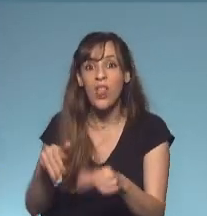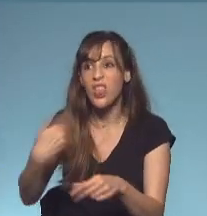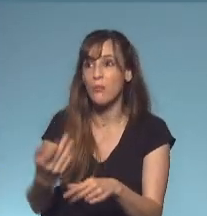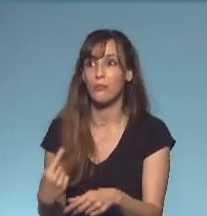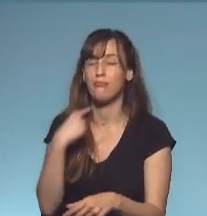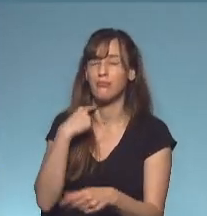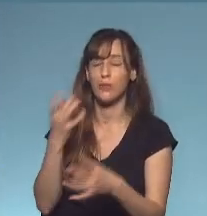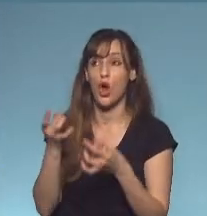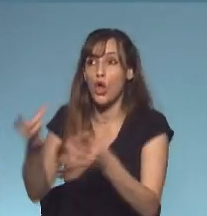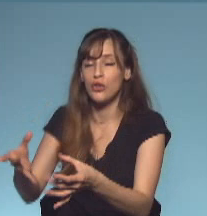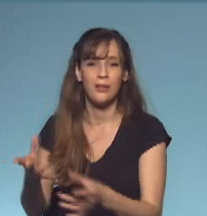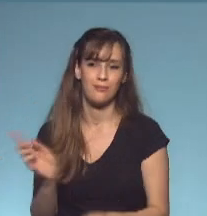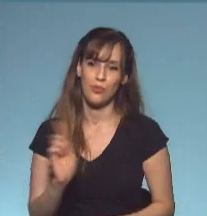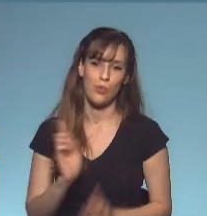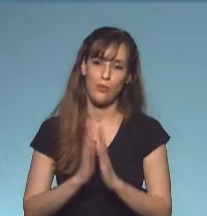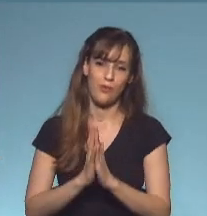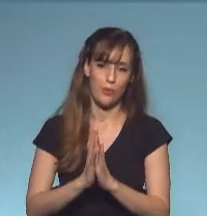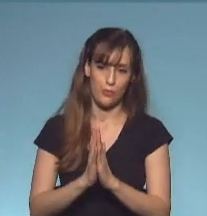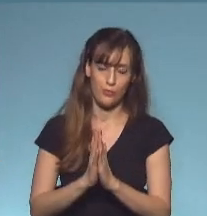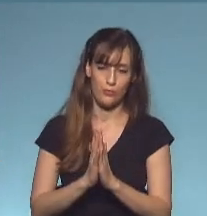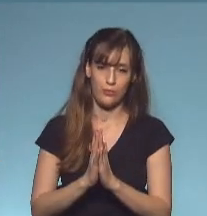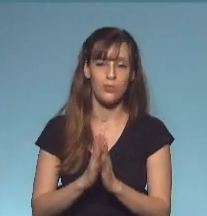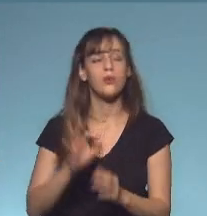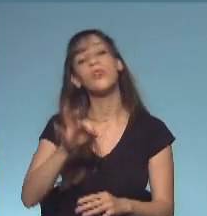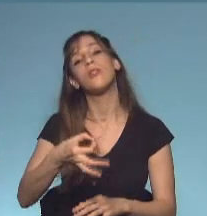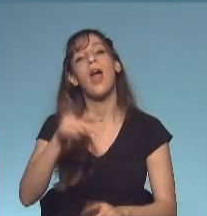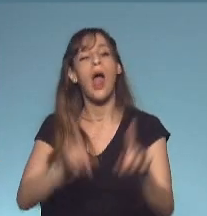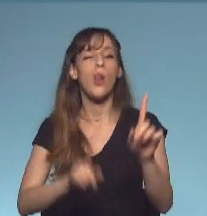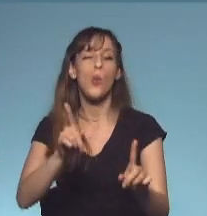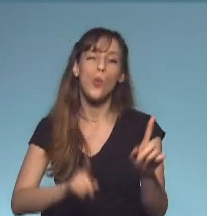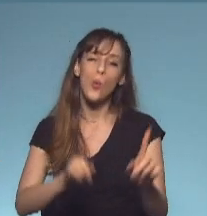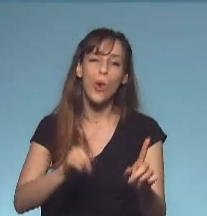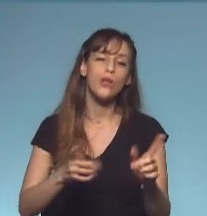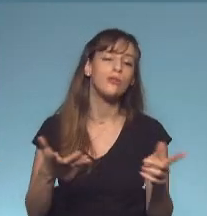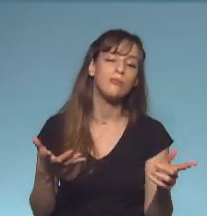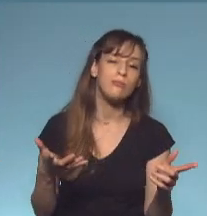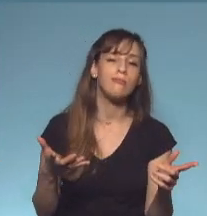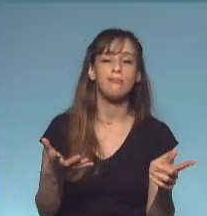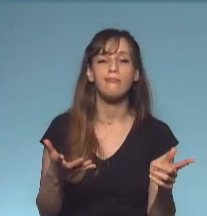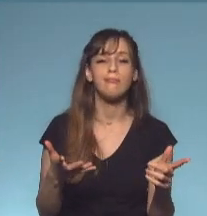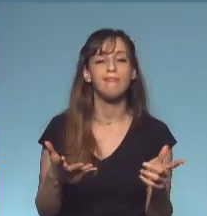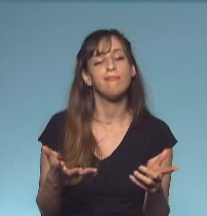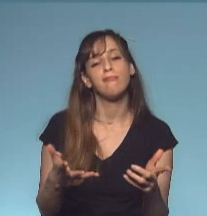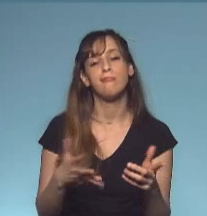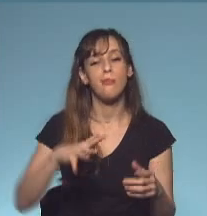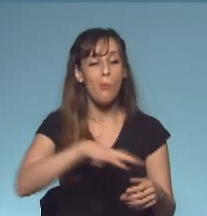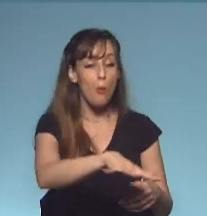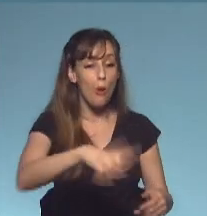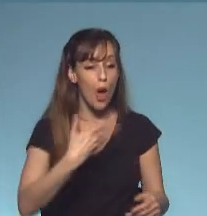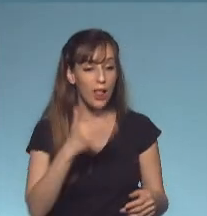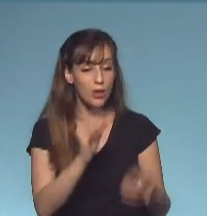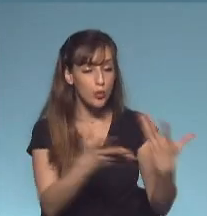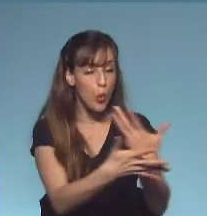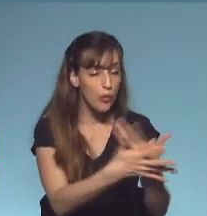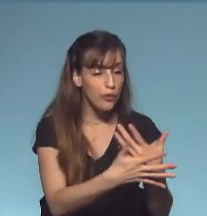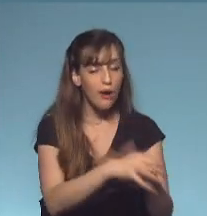días. Sé que algunos no respetaron la angustia de nuestro pueblo y llamaban a